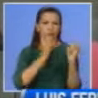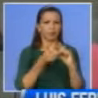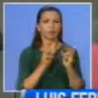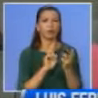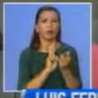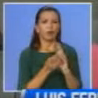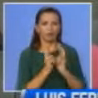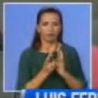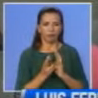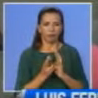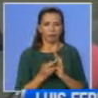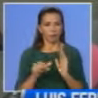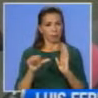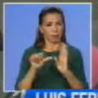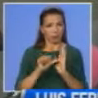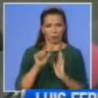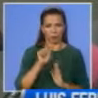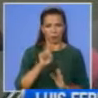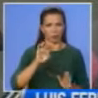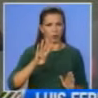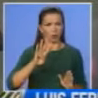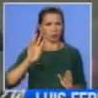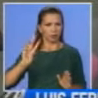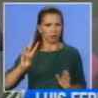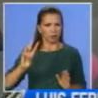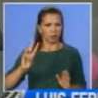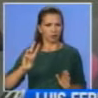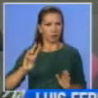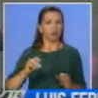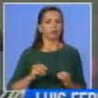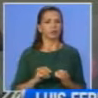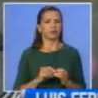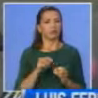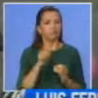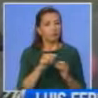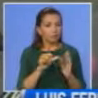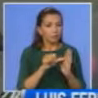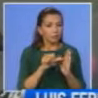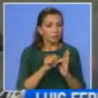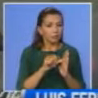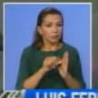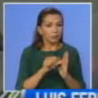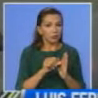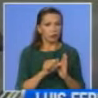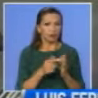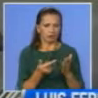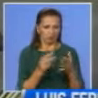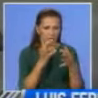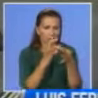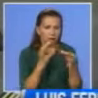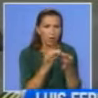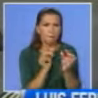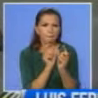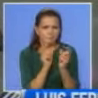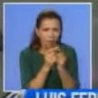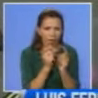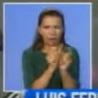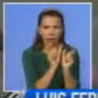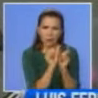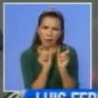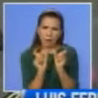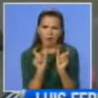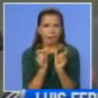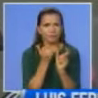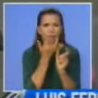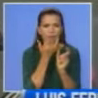El artículo 146 del Código Integral Penal es un artículo que está mal redactado. pasado. En la comisión